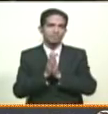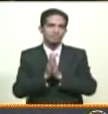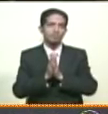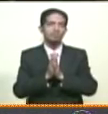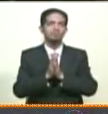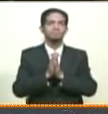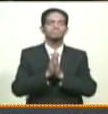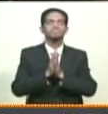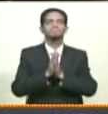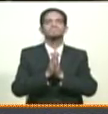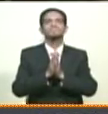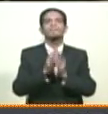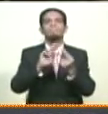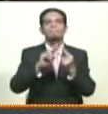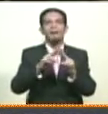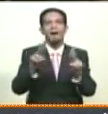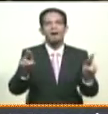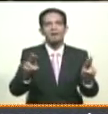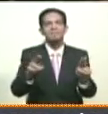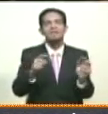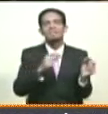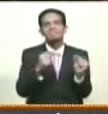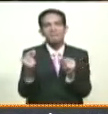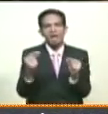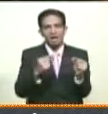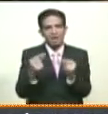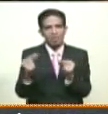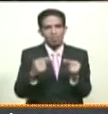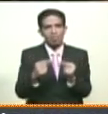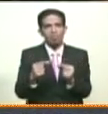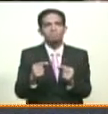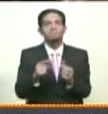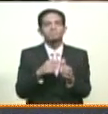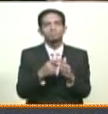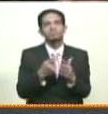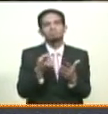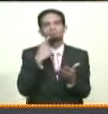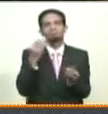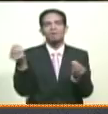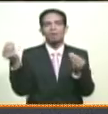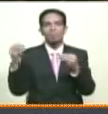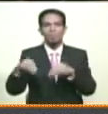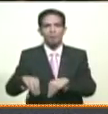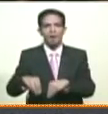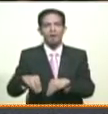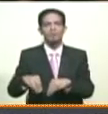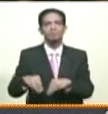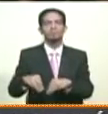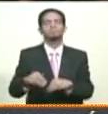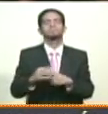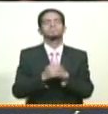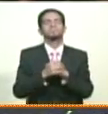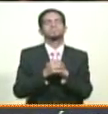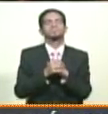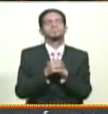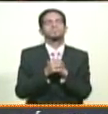Asamblea Nacional Constituyente con más de 540 representantes del poder plenipotenciario, del poder originario, del poder